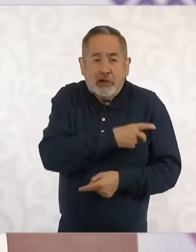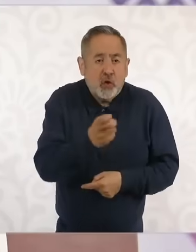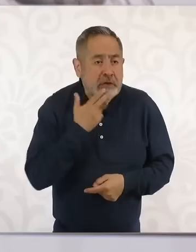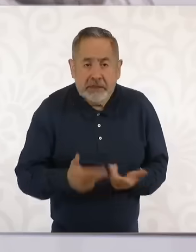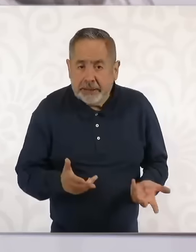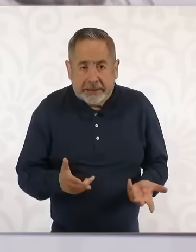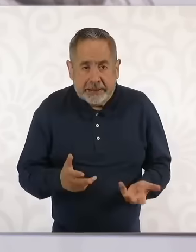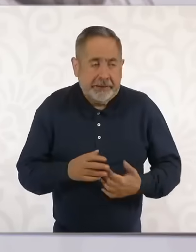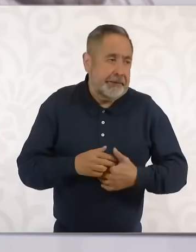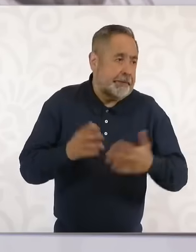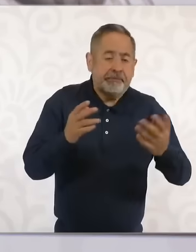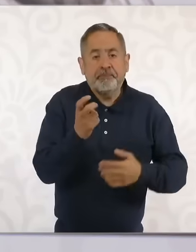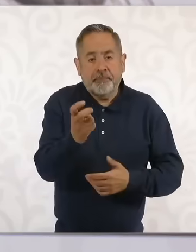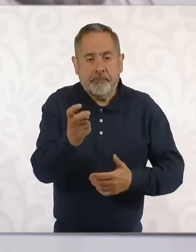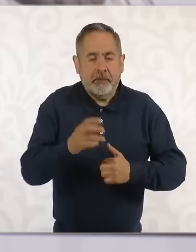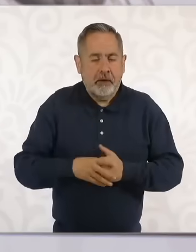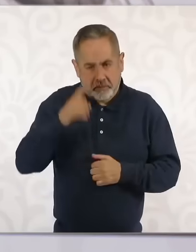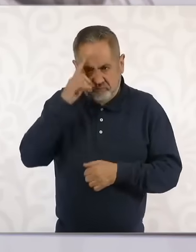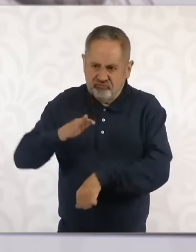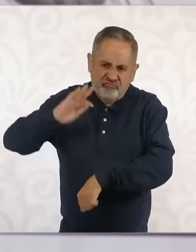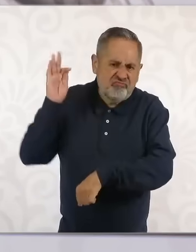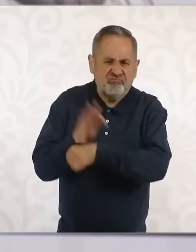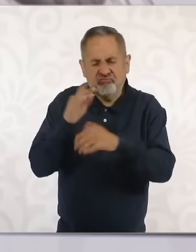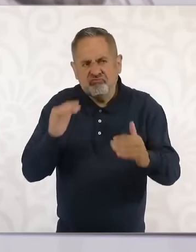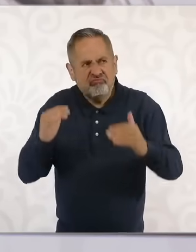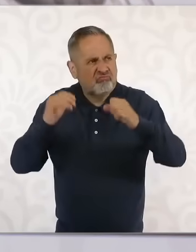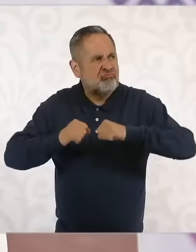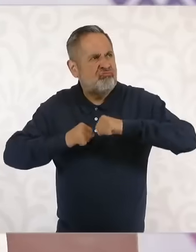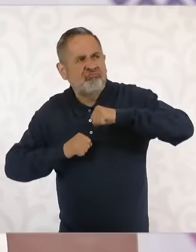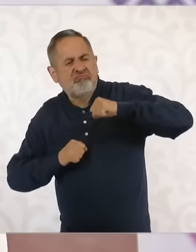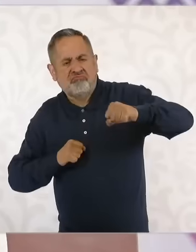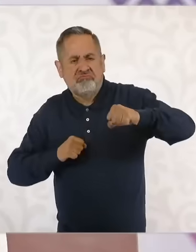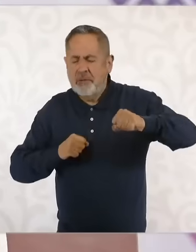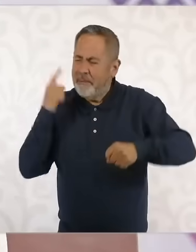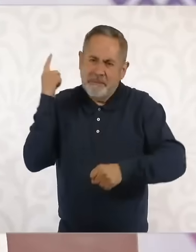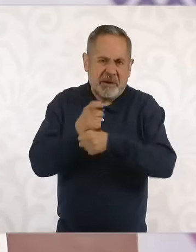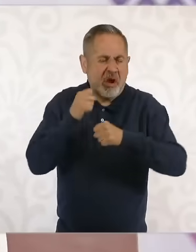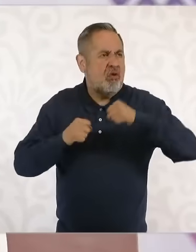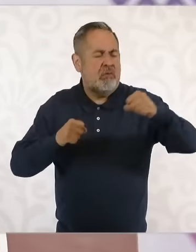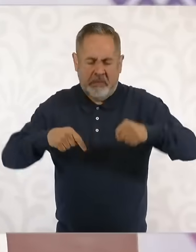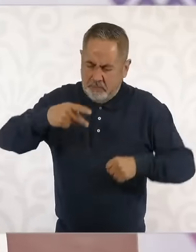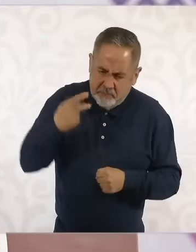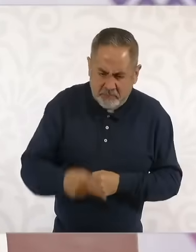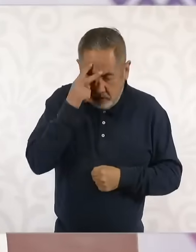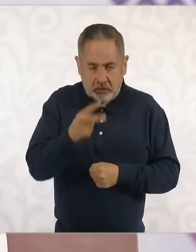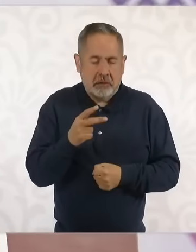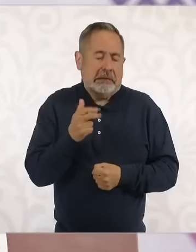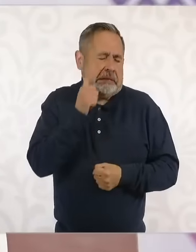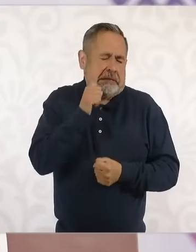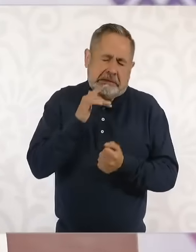Entonces, la defensa de la soberanía está por encima de todo y siempre voy a agradecer